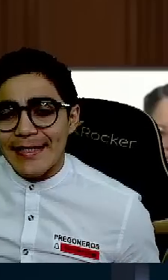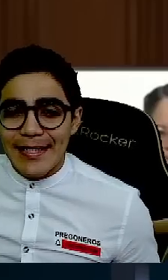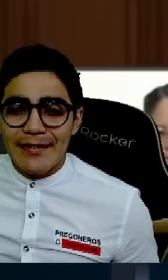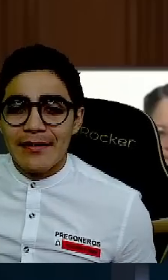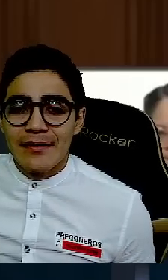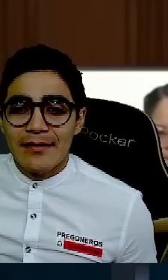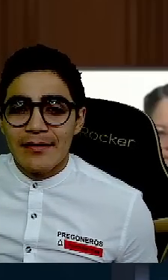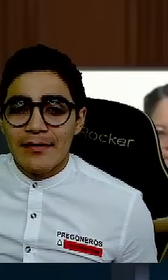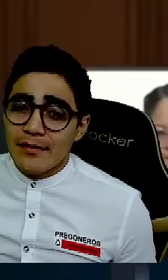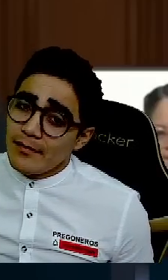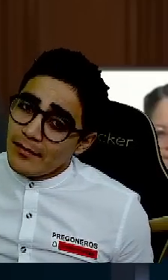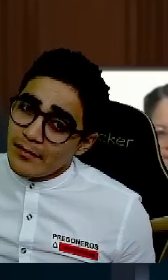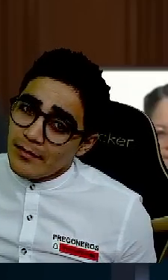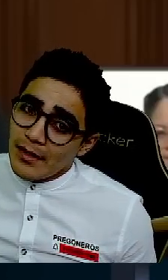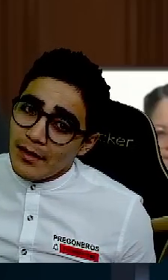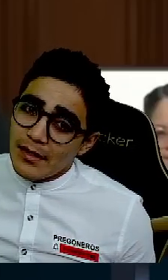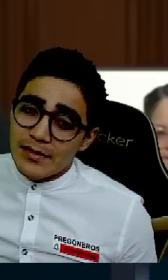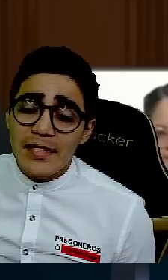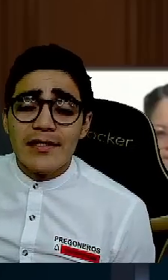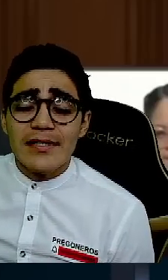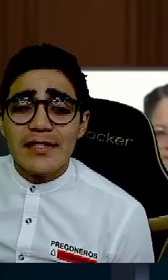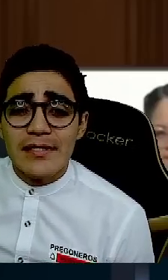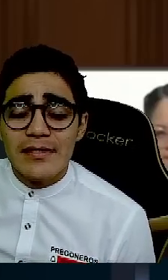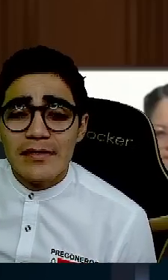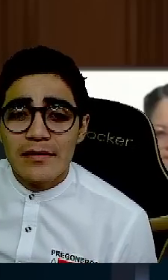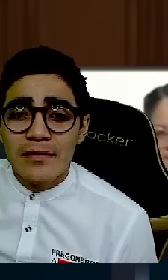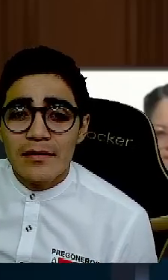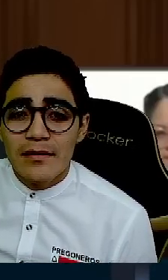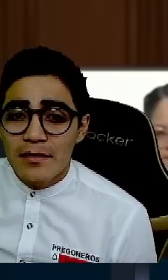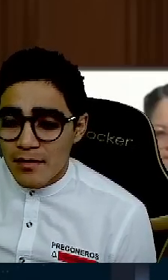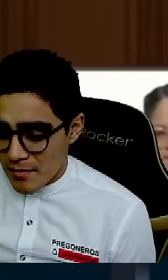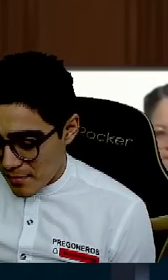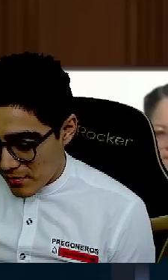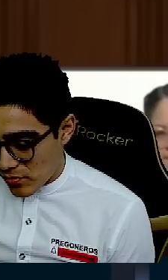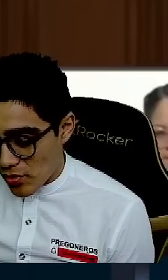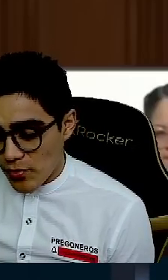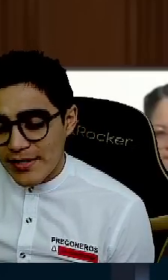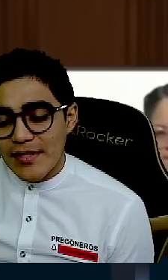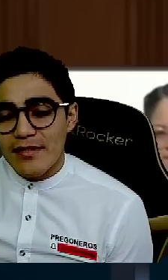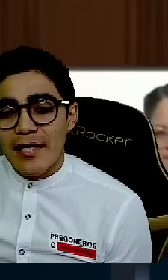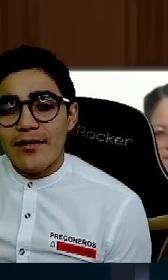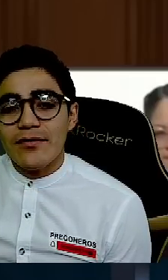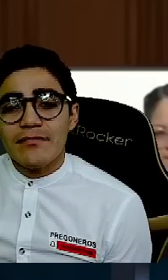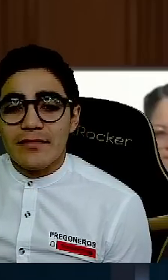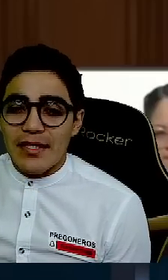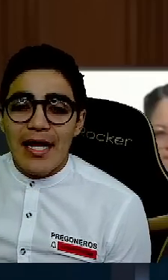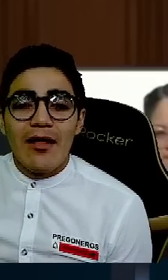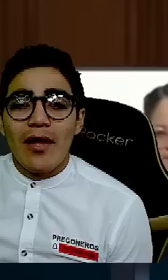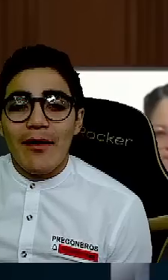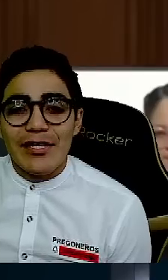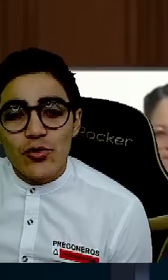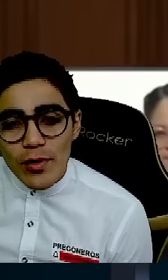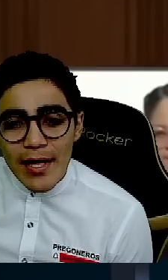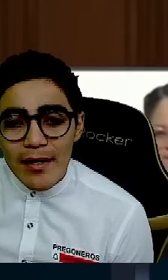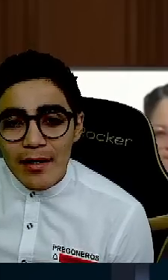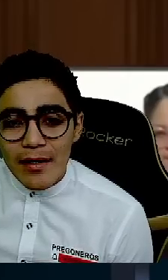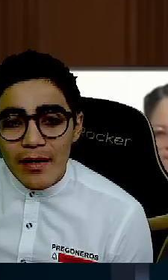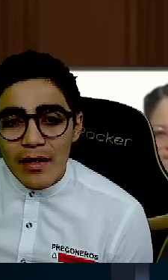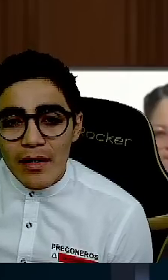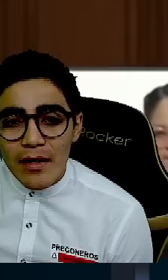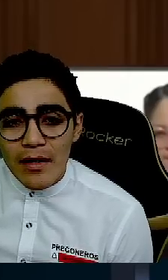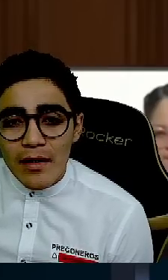manda a quitar. En síntesis, todo ese dinero tirado a la basura